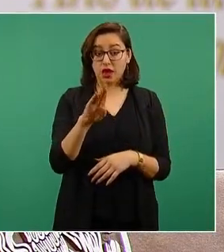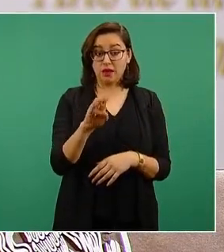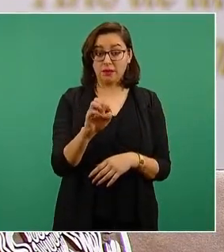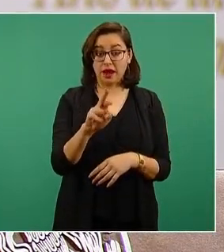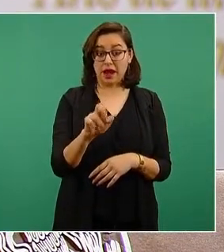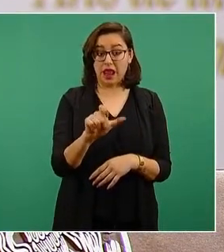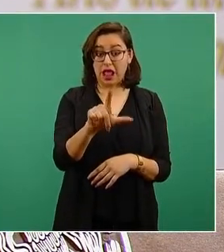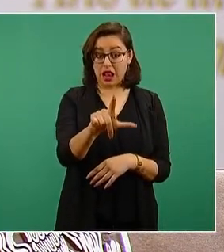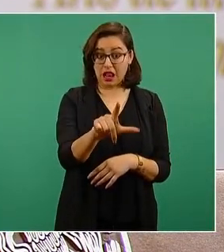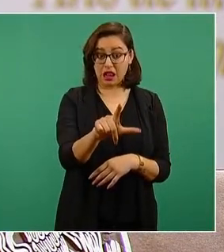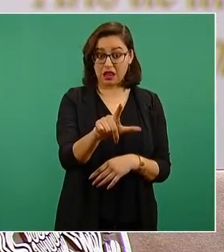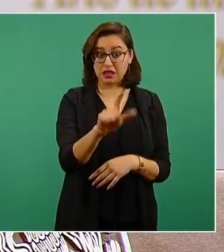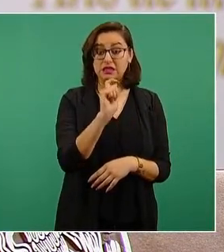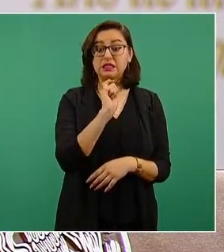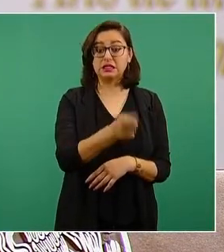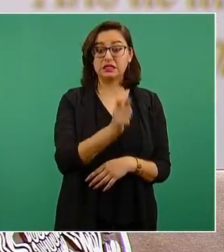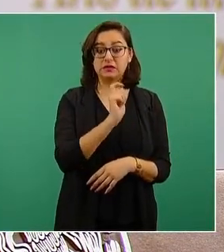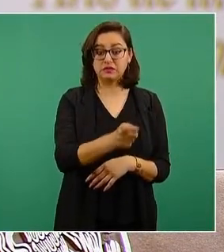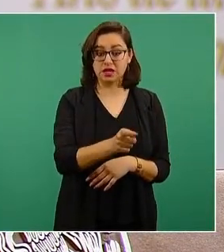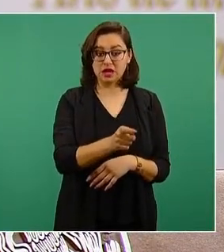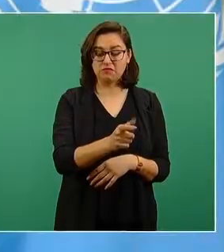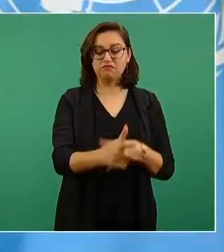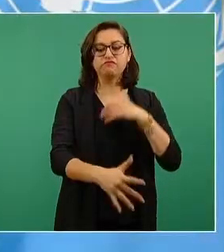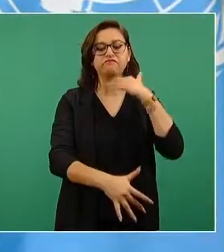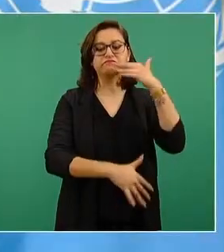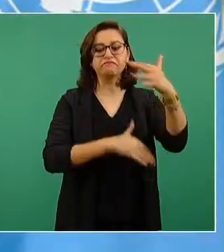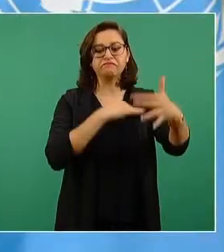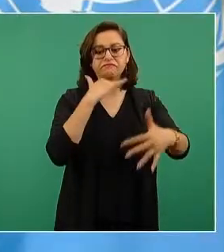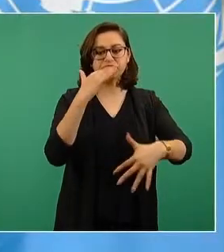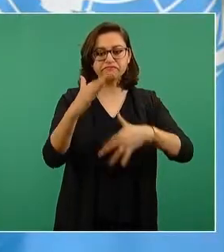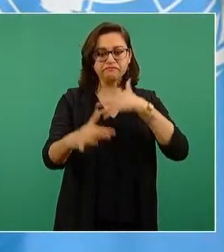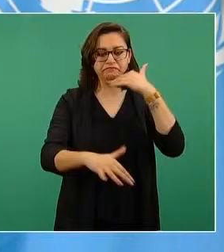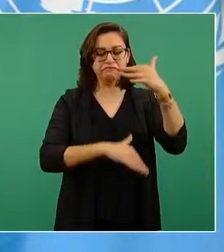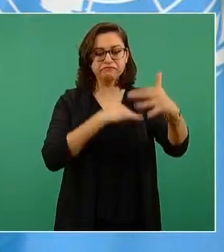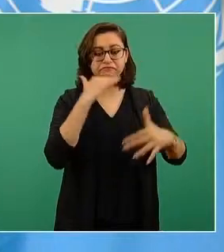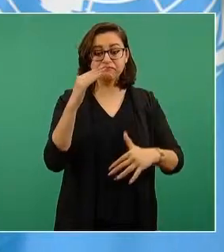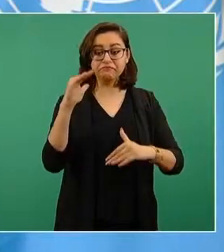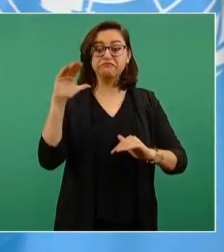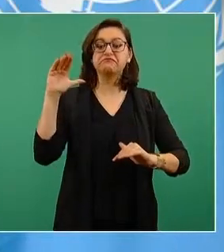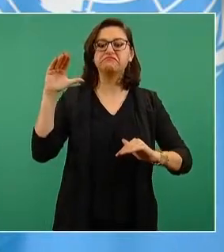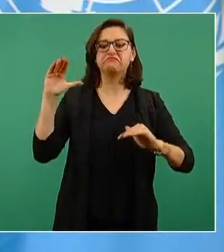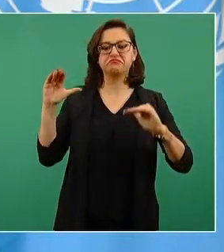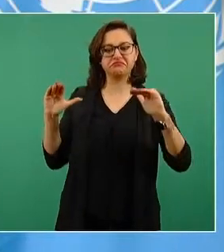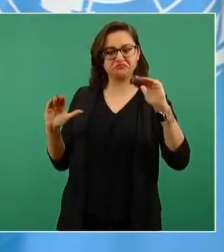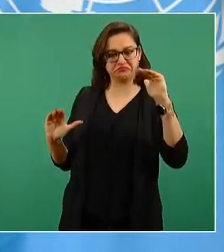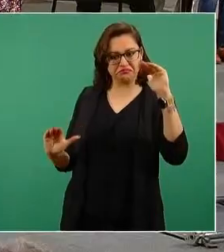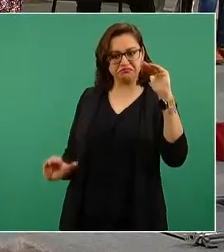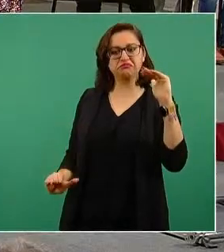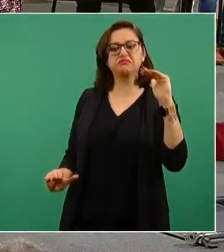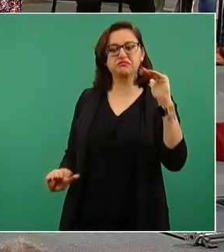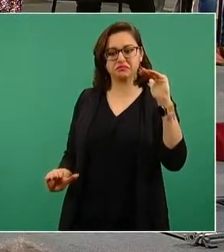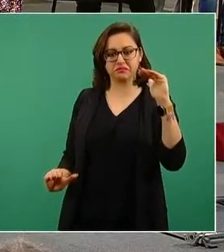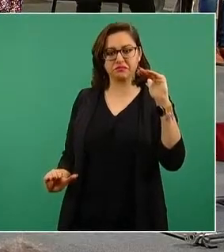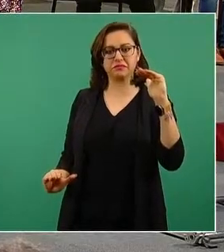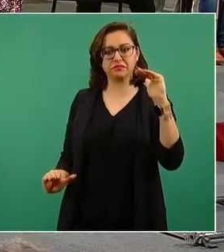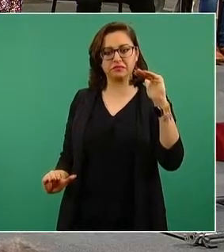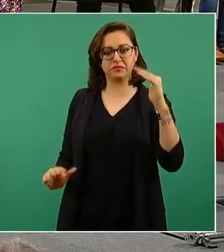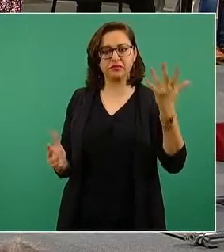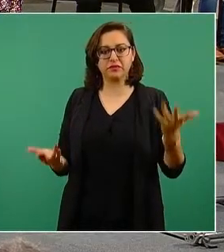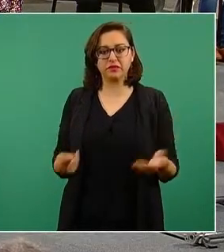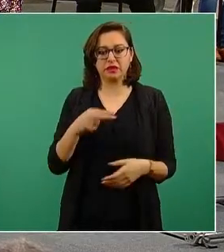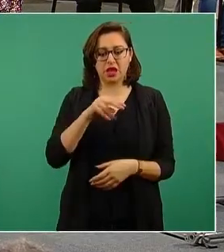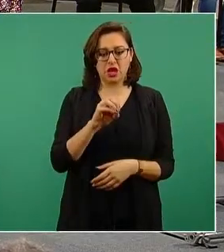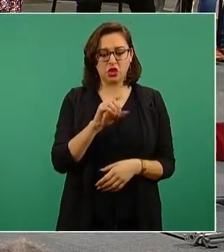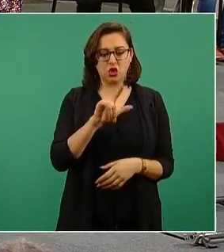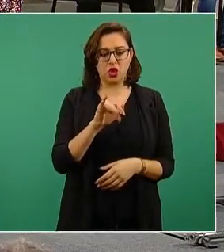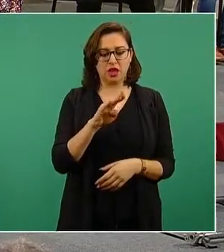es igual a corrupción y a desigualdad. El neoliberalismo